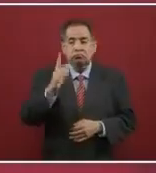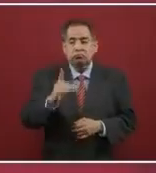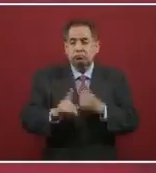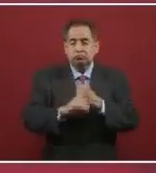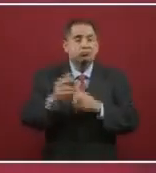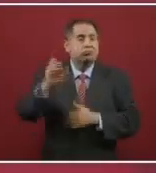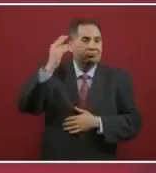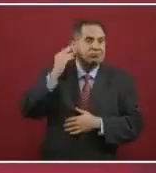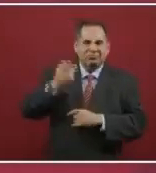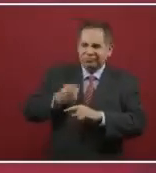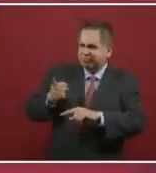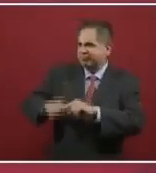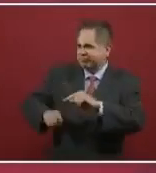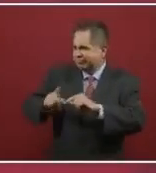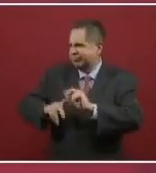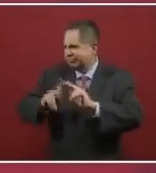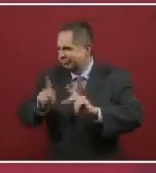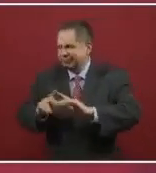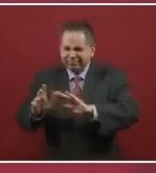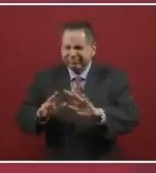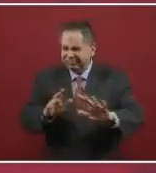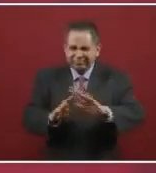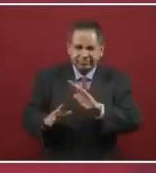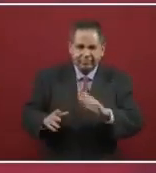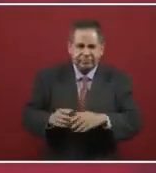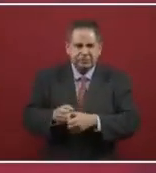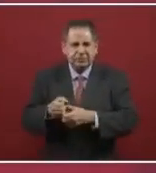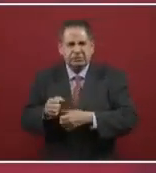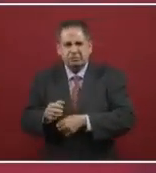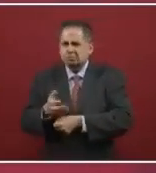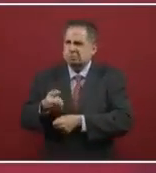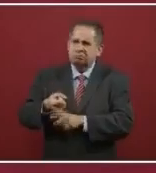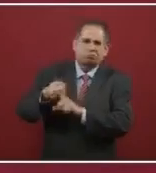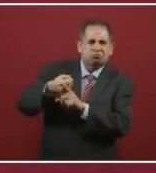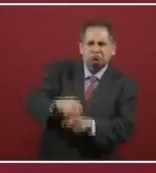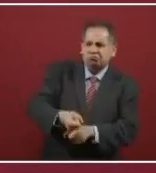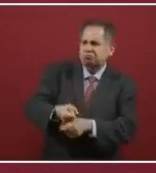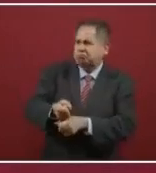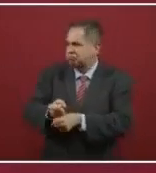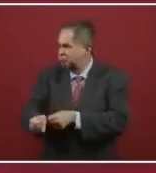venían haciendo, solo con el uso de la fuerza.